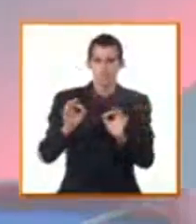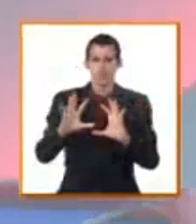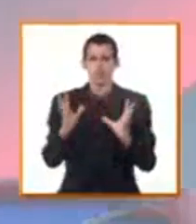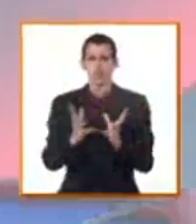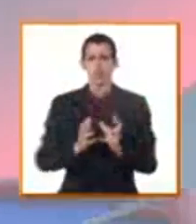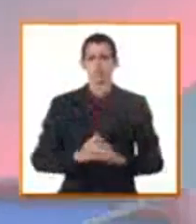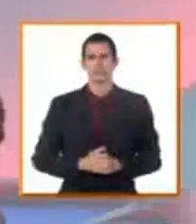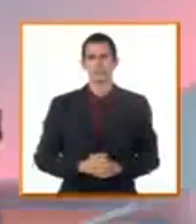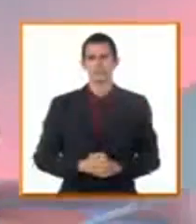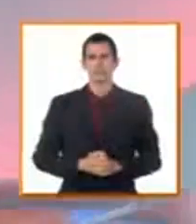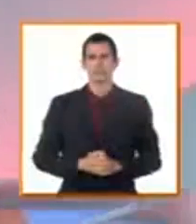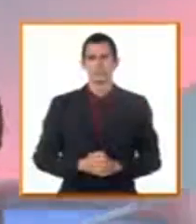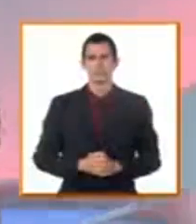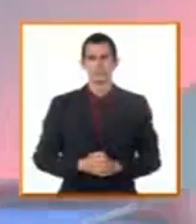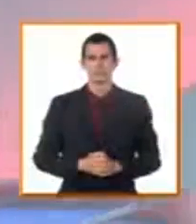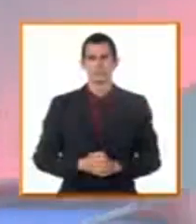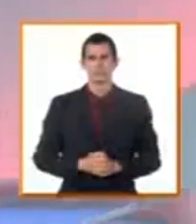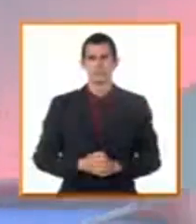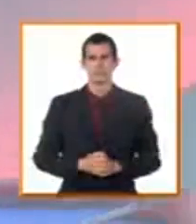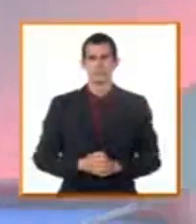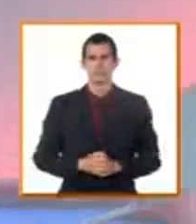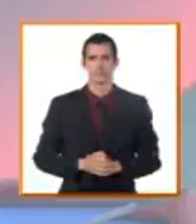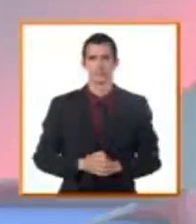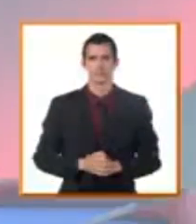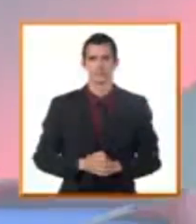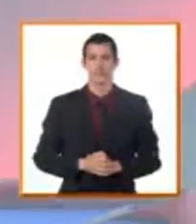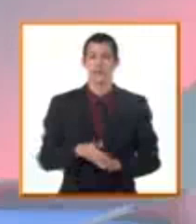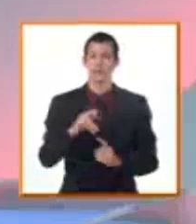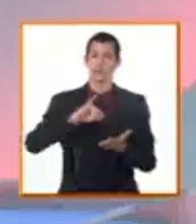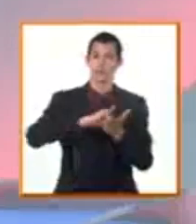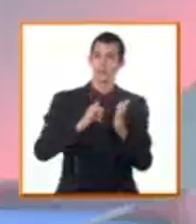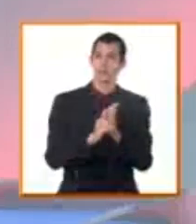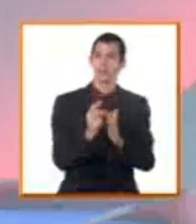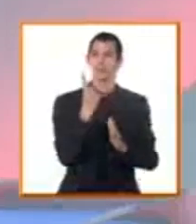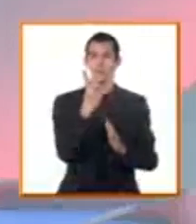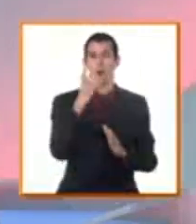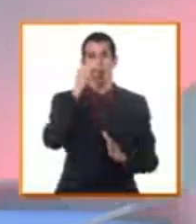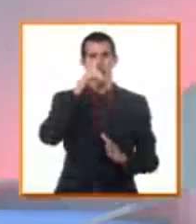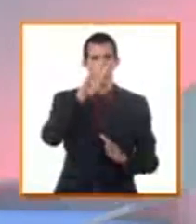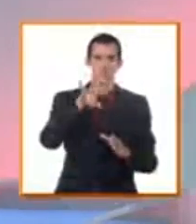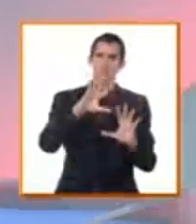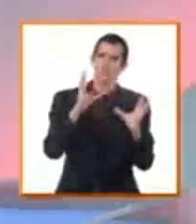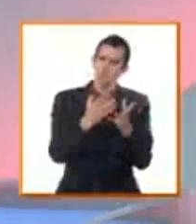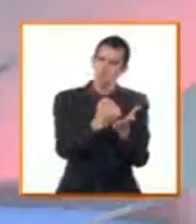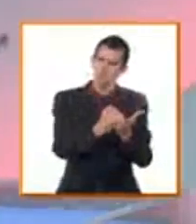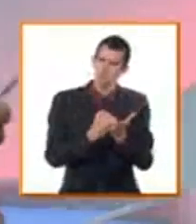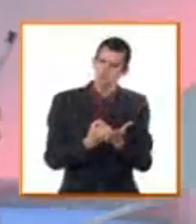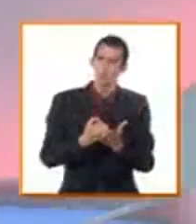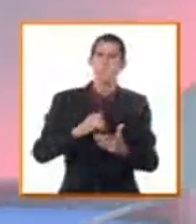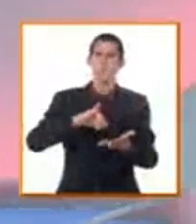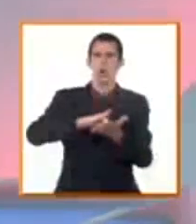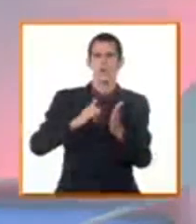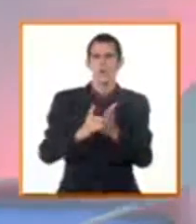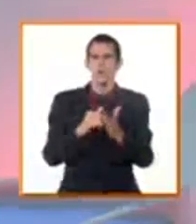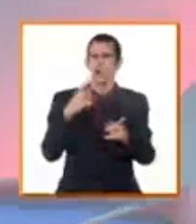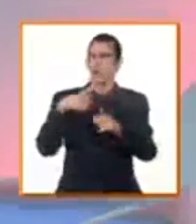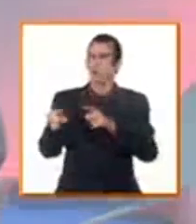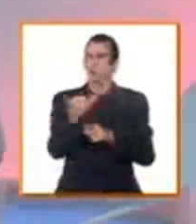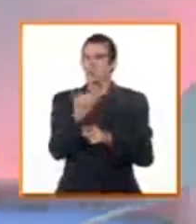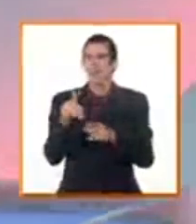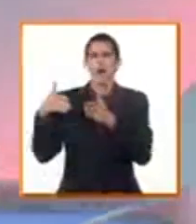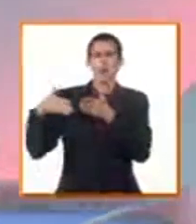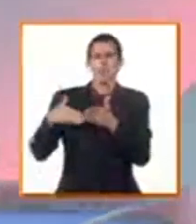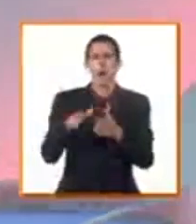son dos mecanismos de cooperación que hoy son efectivos y que evidentemente están dando un resultado hoy a la efectividad con que estamos